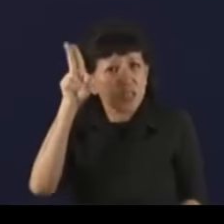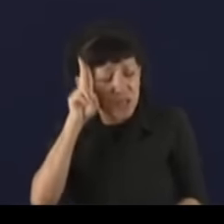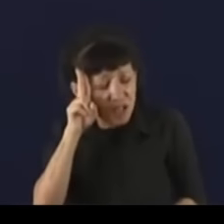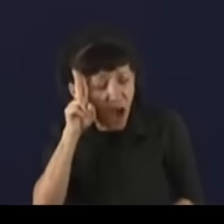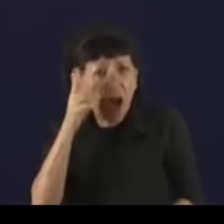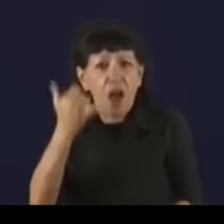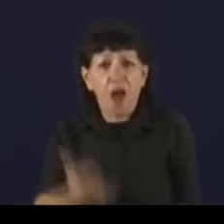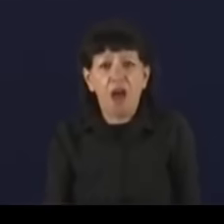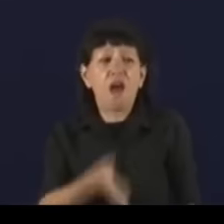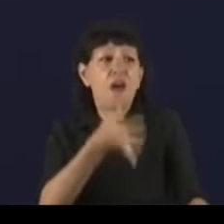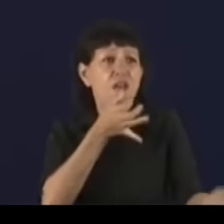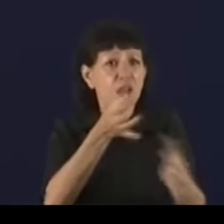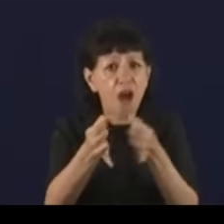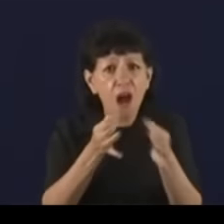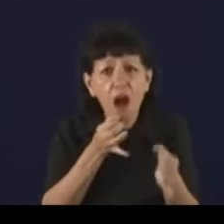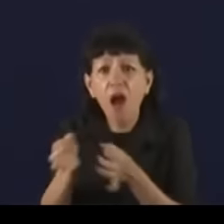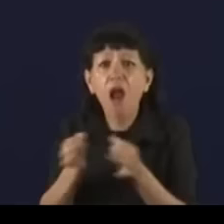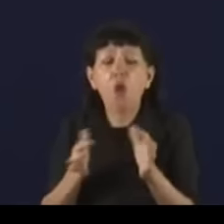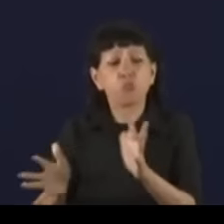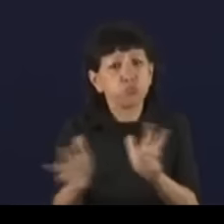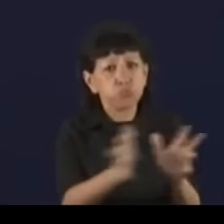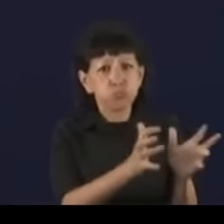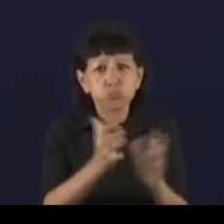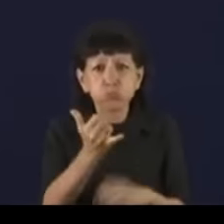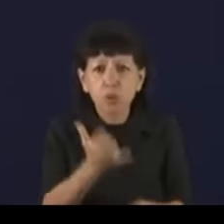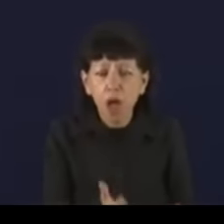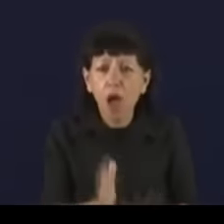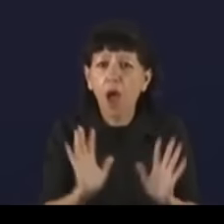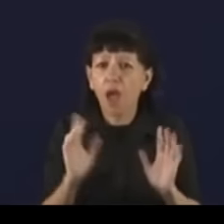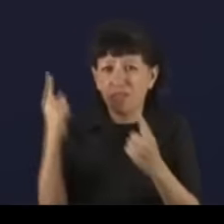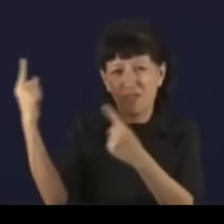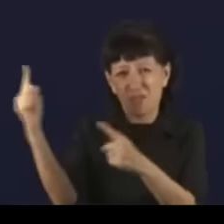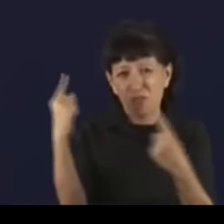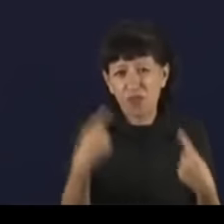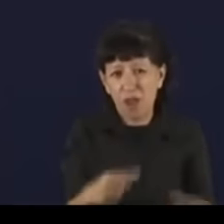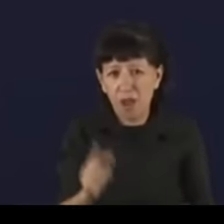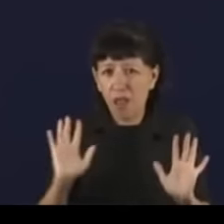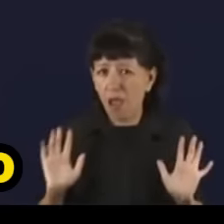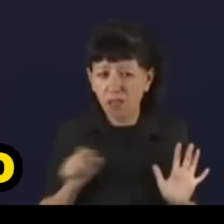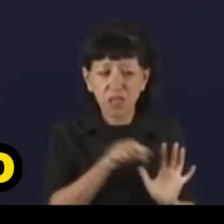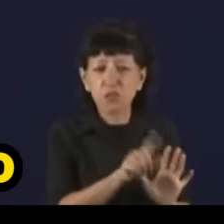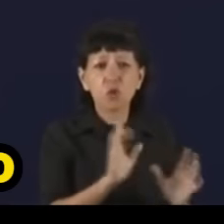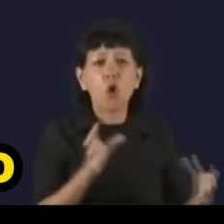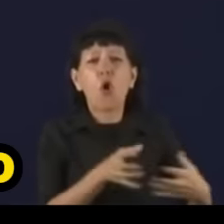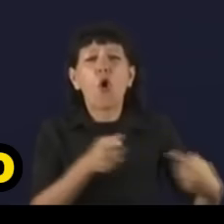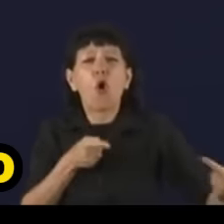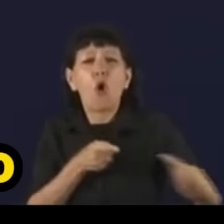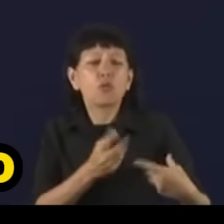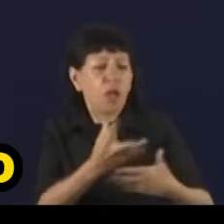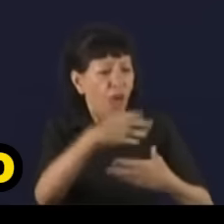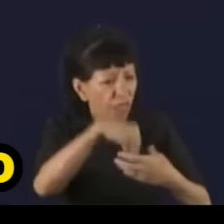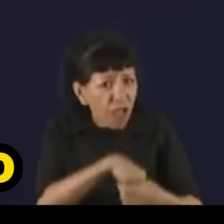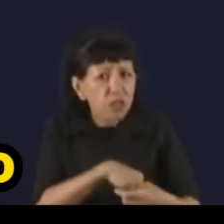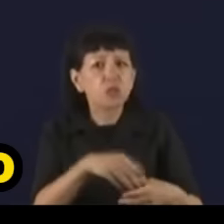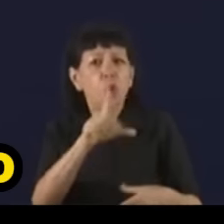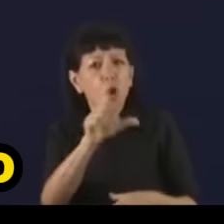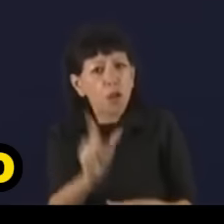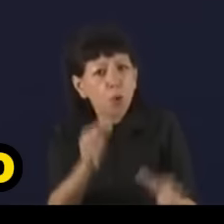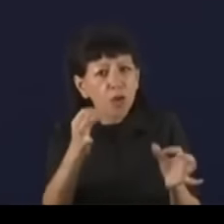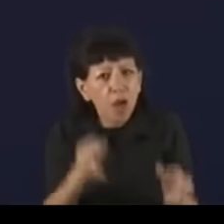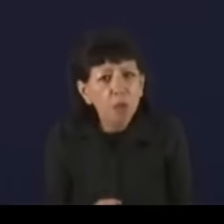dialogamos y con la que son parte, repito, parte de la República, de la división de poderes y de